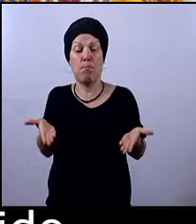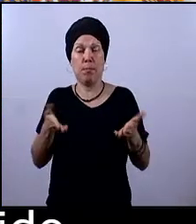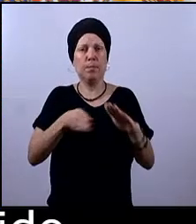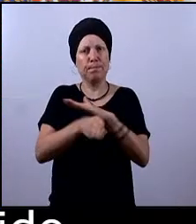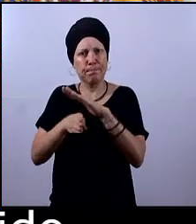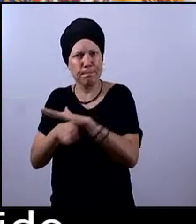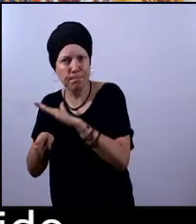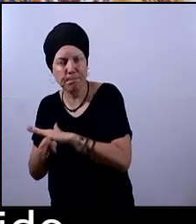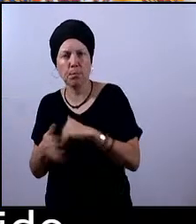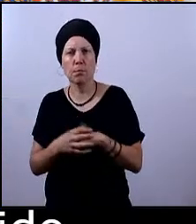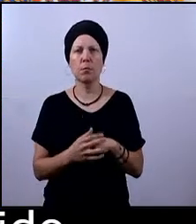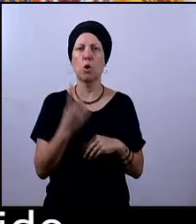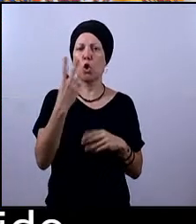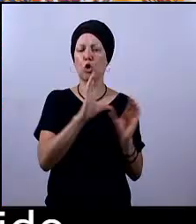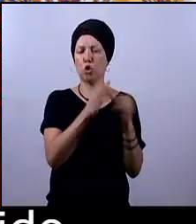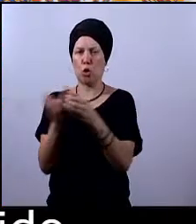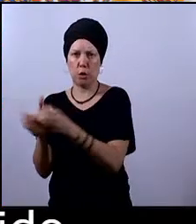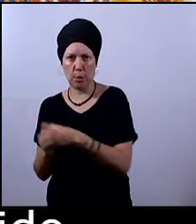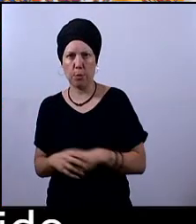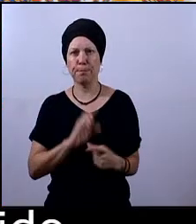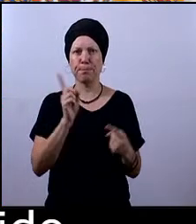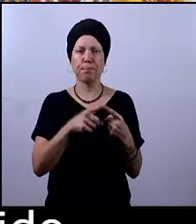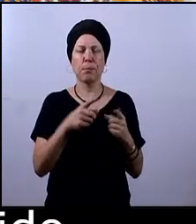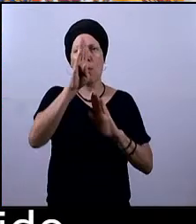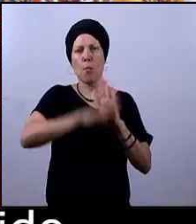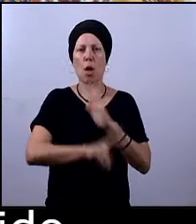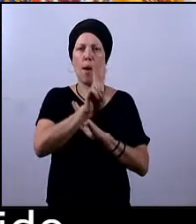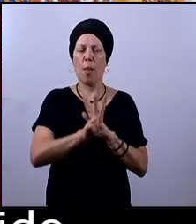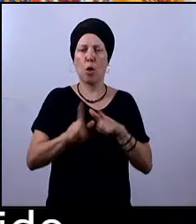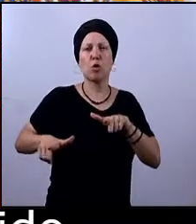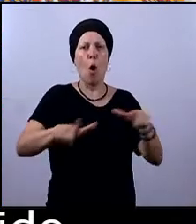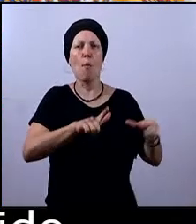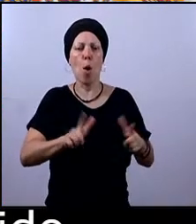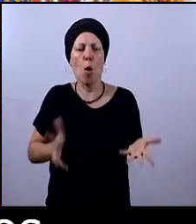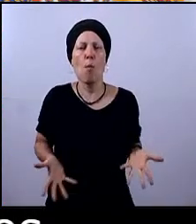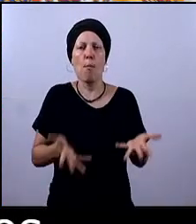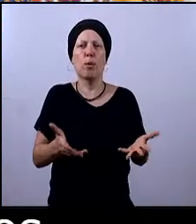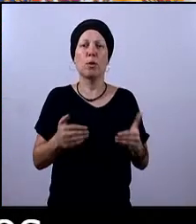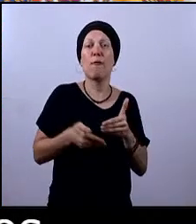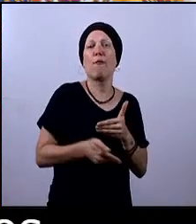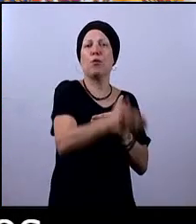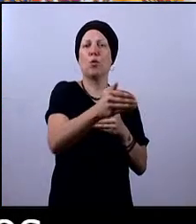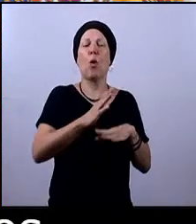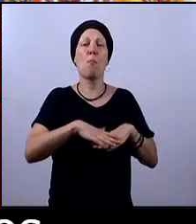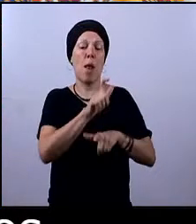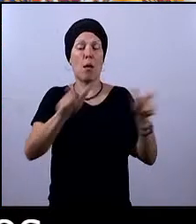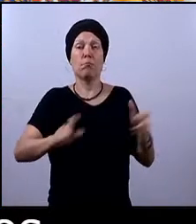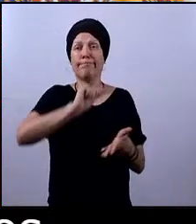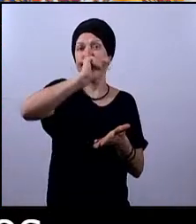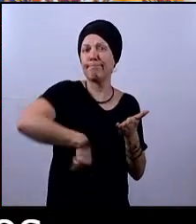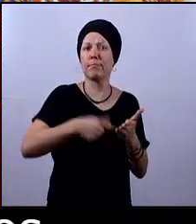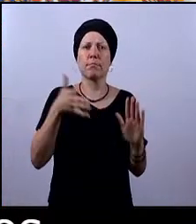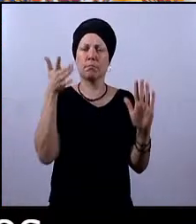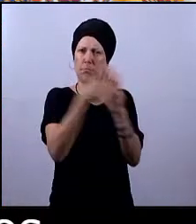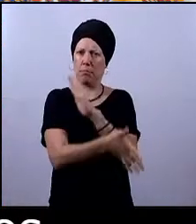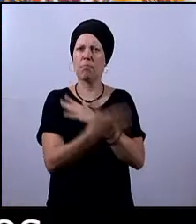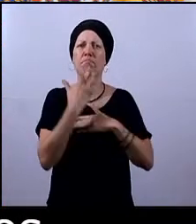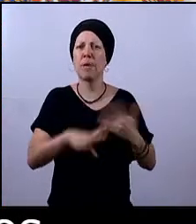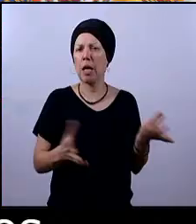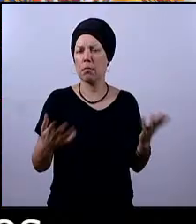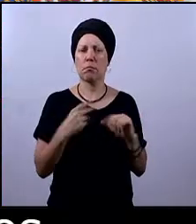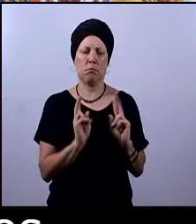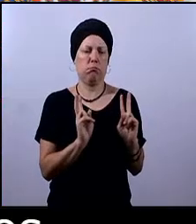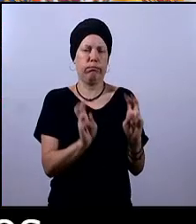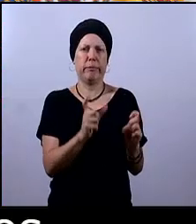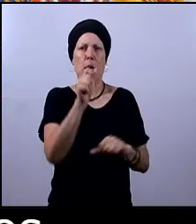mercado laboral a dos colectivos. El programa 2, Bono Impulsa Futuro, para contrataciones indefinidas